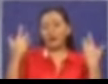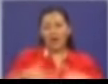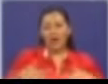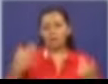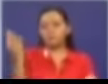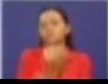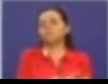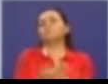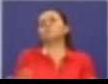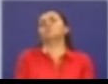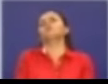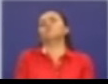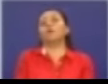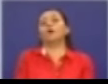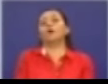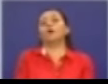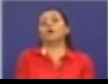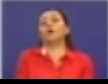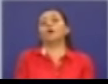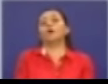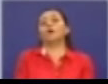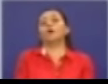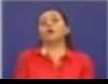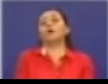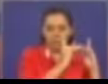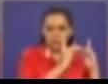en Quito se reciben referencias.